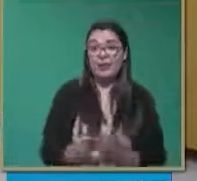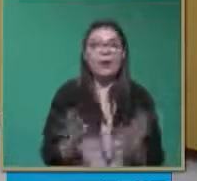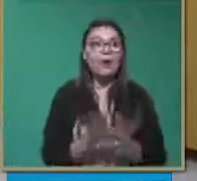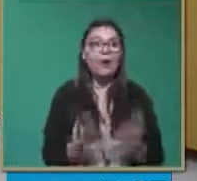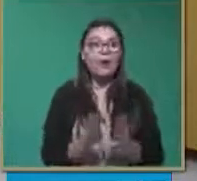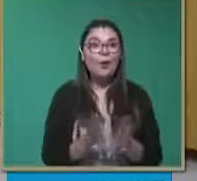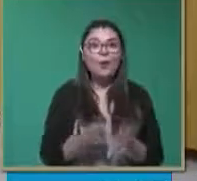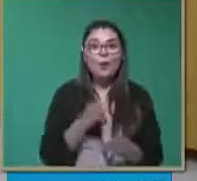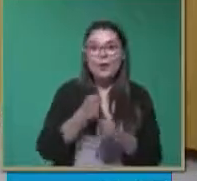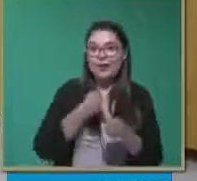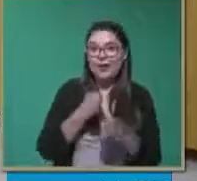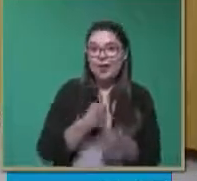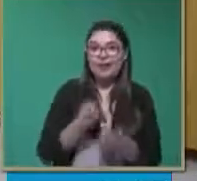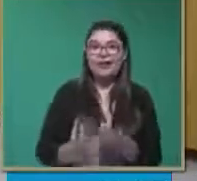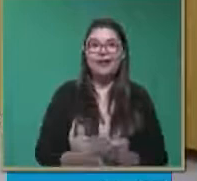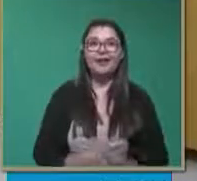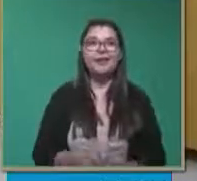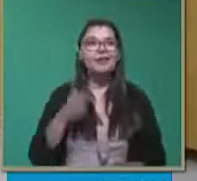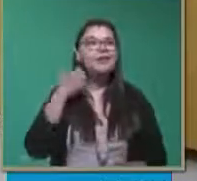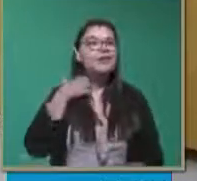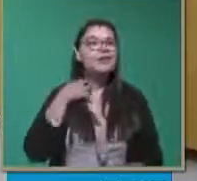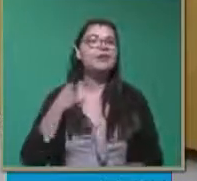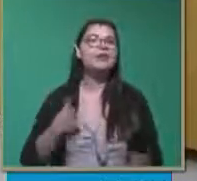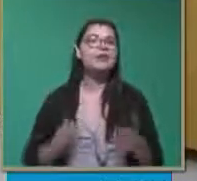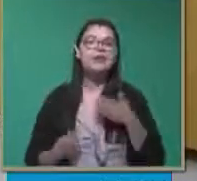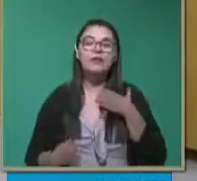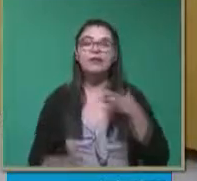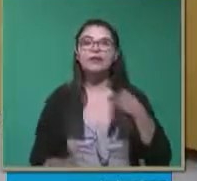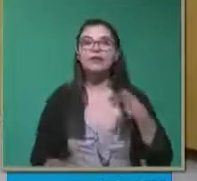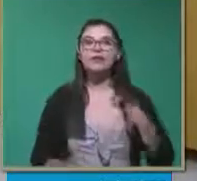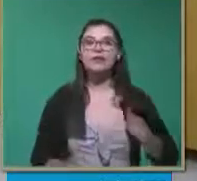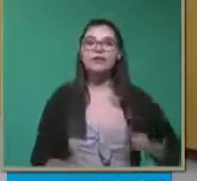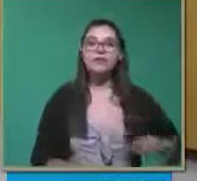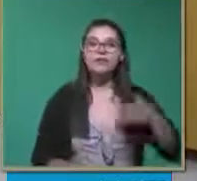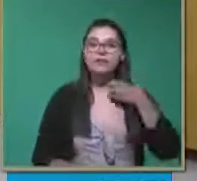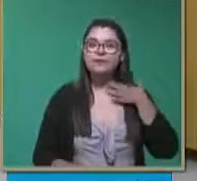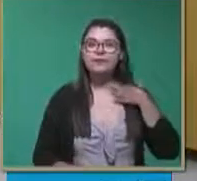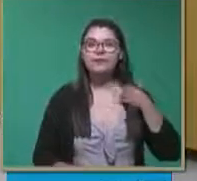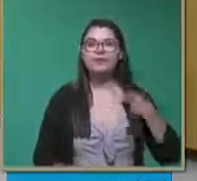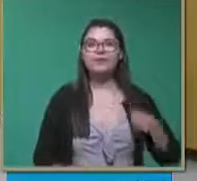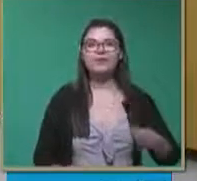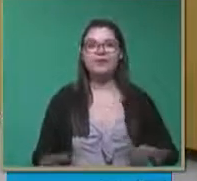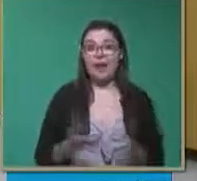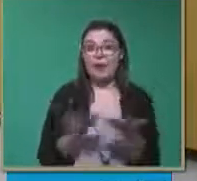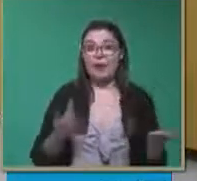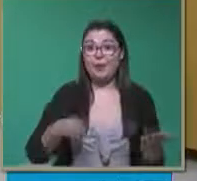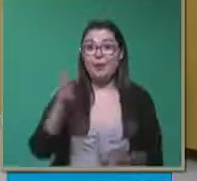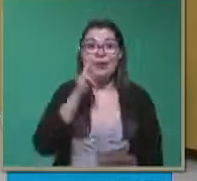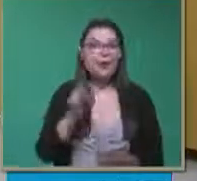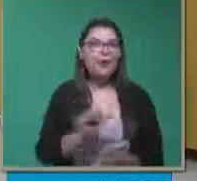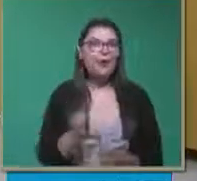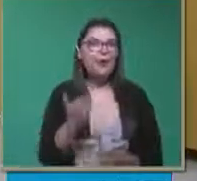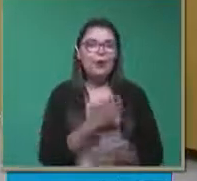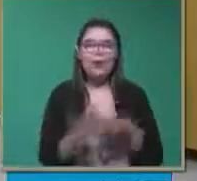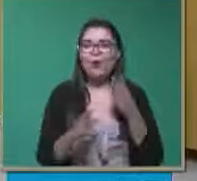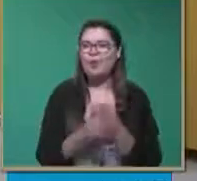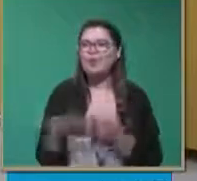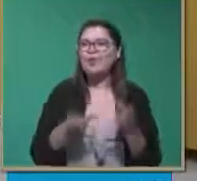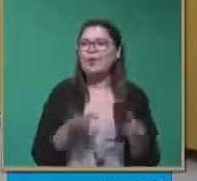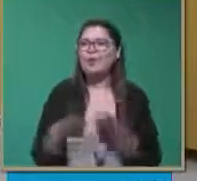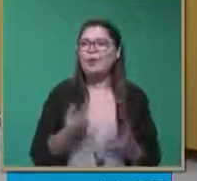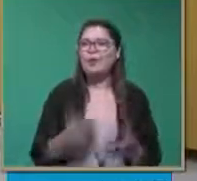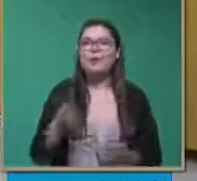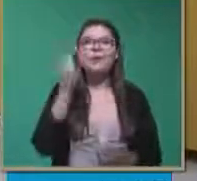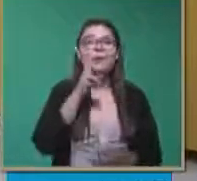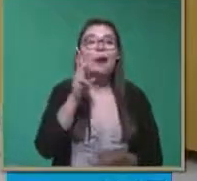motricidad gruesa que tenemos en nuestro cuerpo. Y ahora vamos con otro reto que tiene preparado la maestra Yuli. Y vamos a pasar al